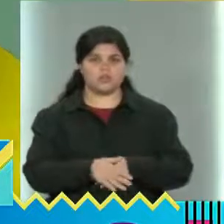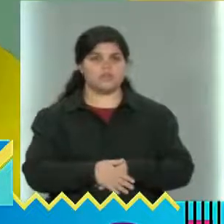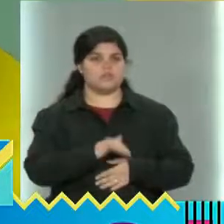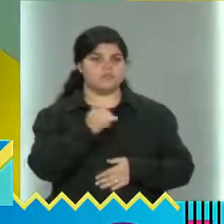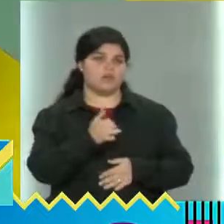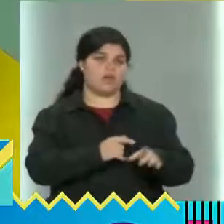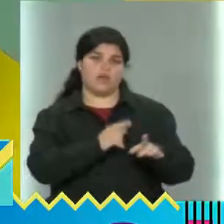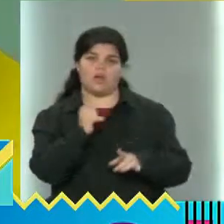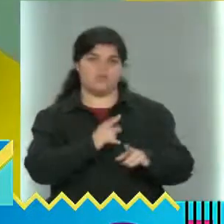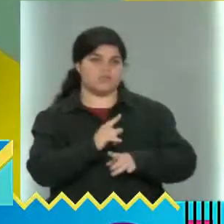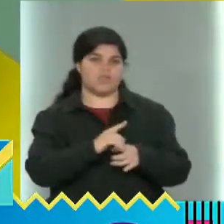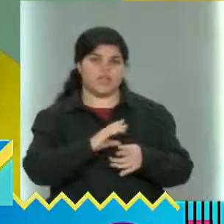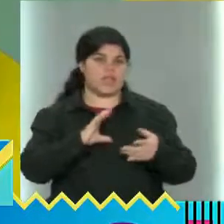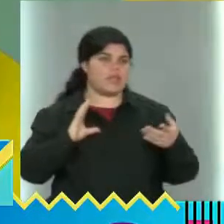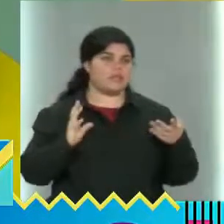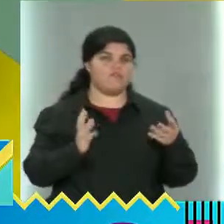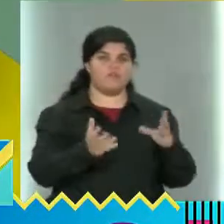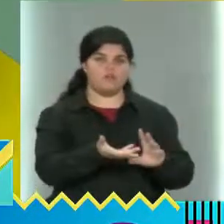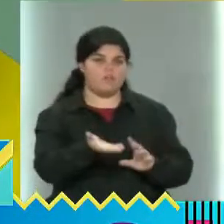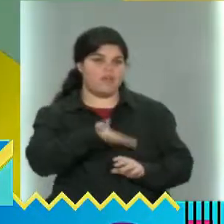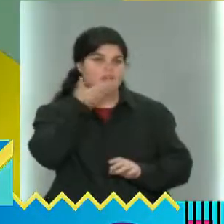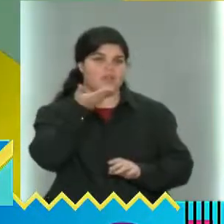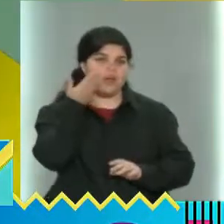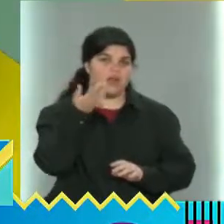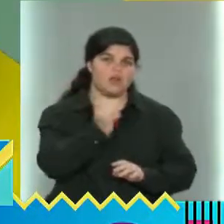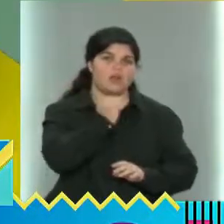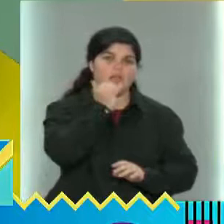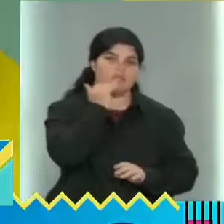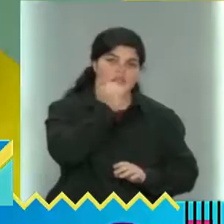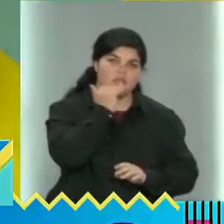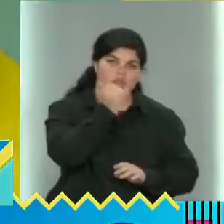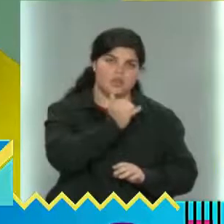los estilos narrativos, los estilos líricos,